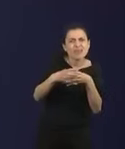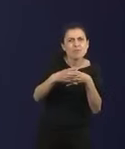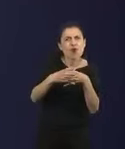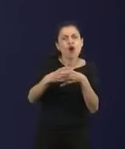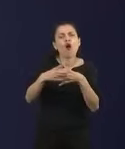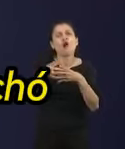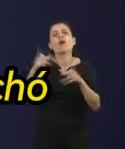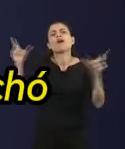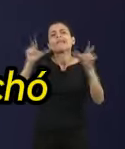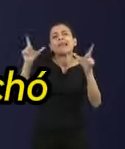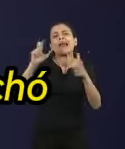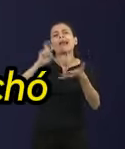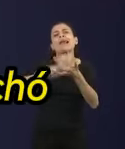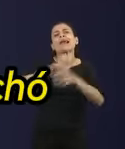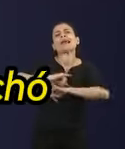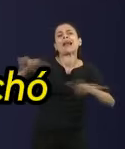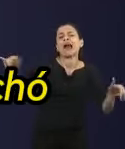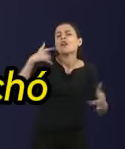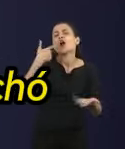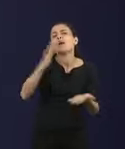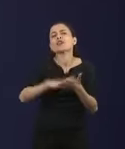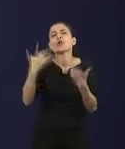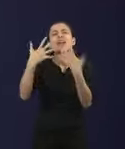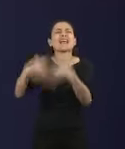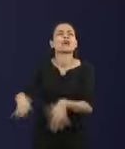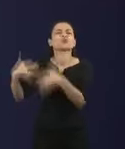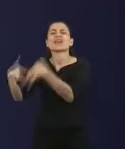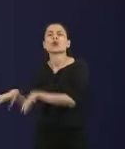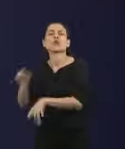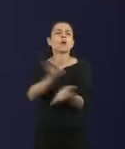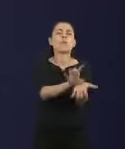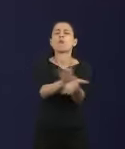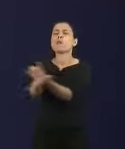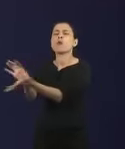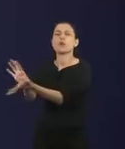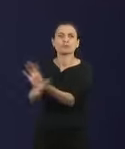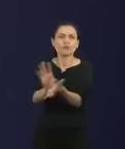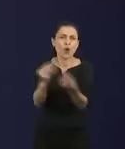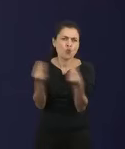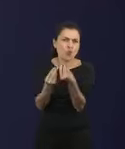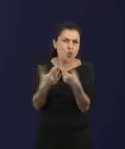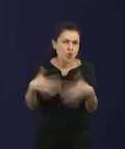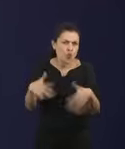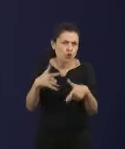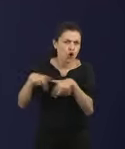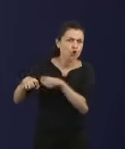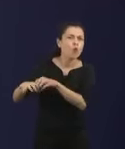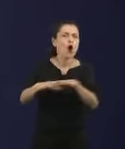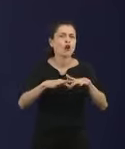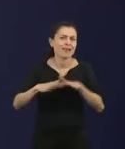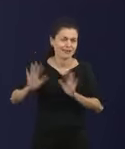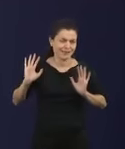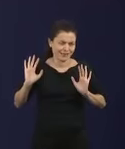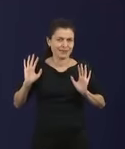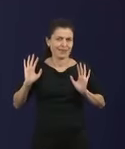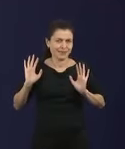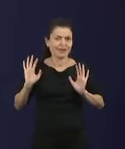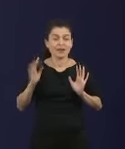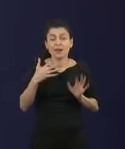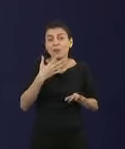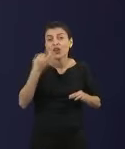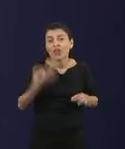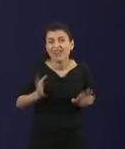de decir que son funcionarios que se renunciaron o que se los echó que eh que efectivamente